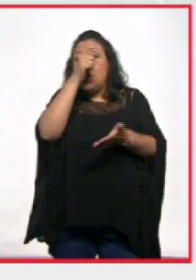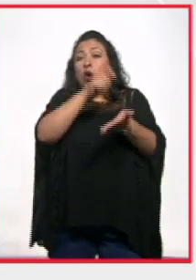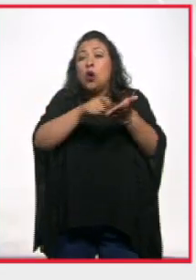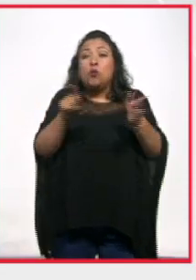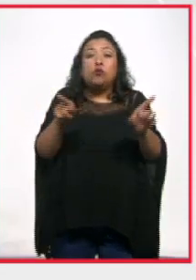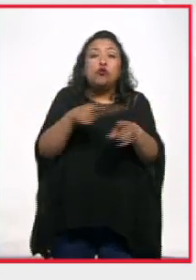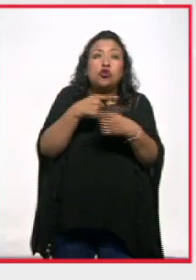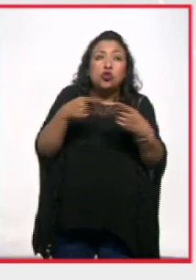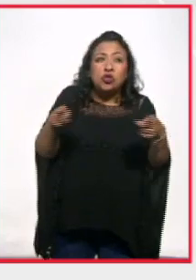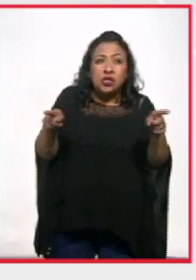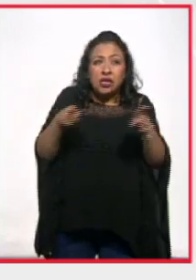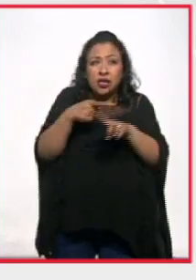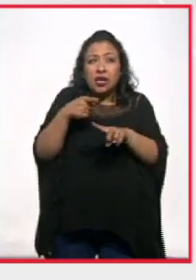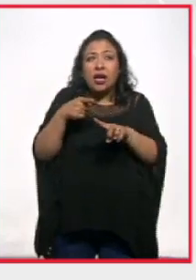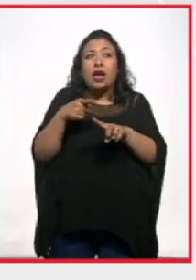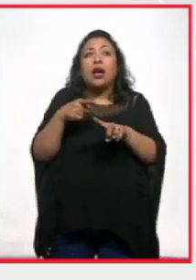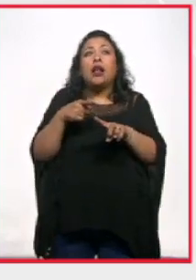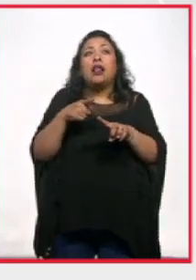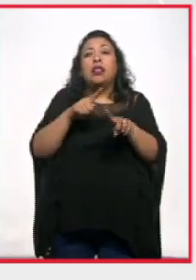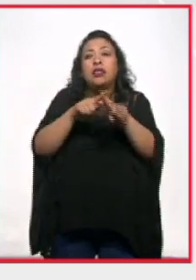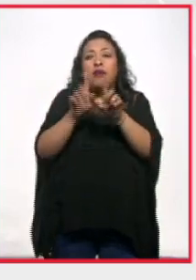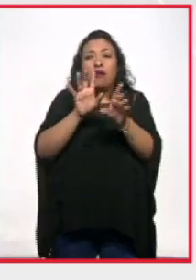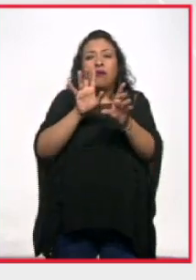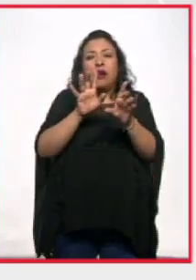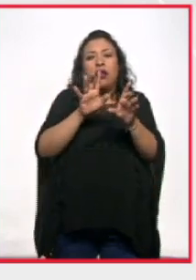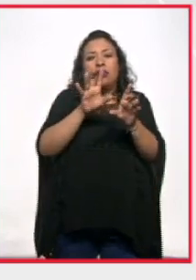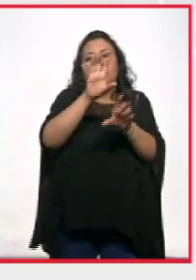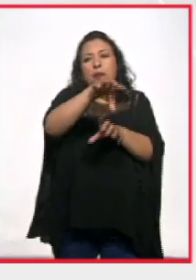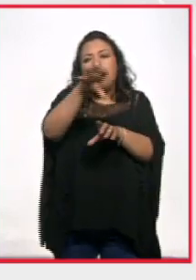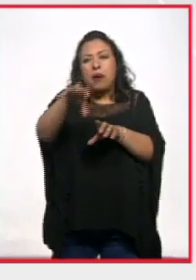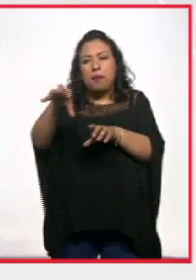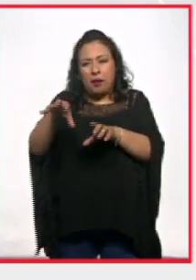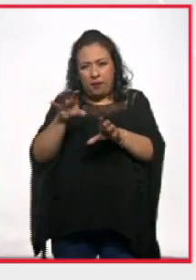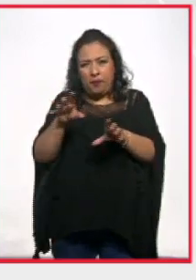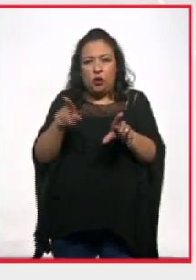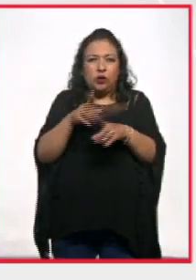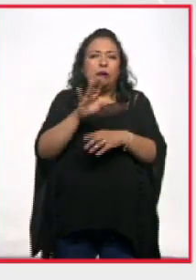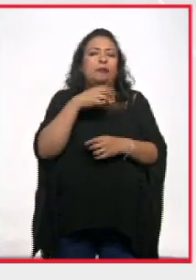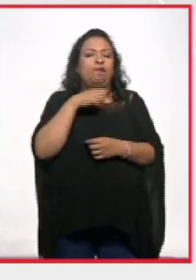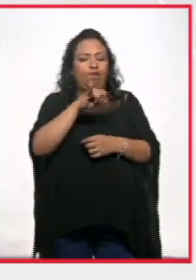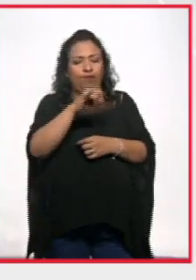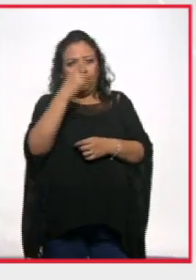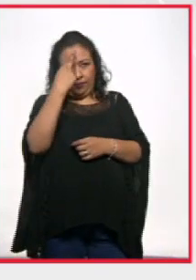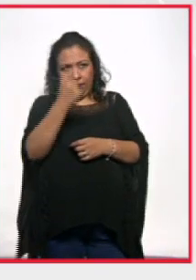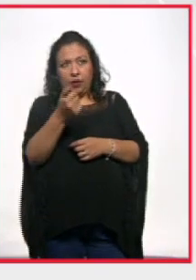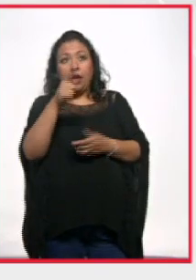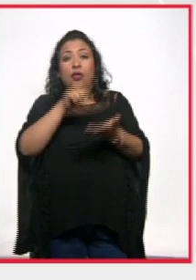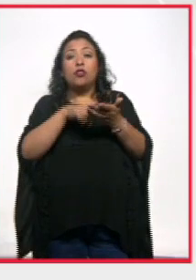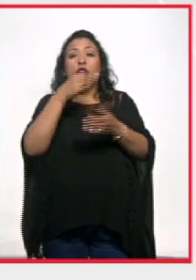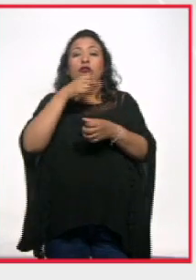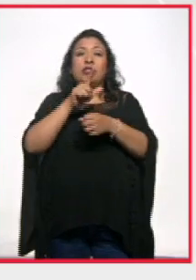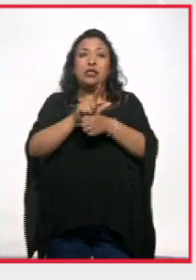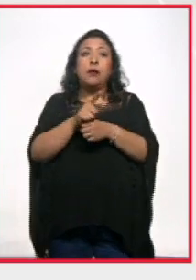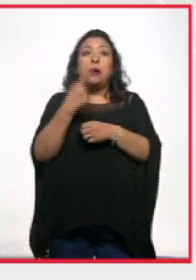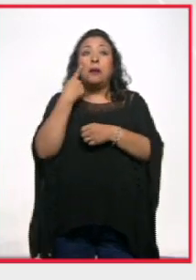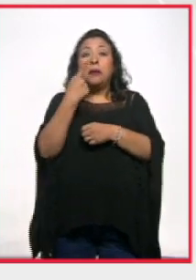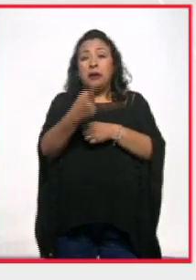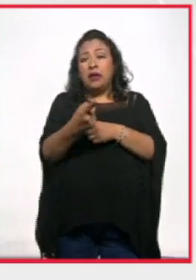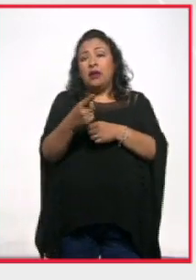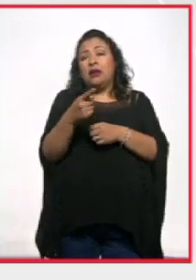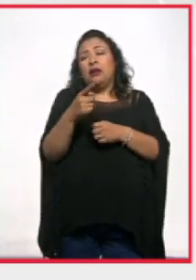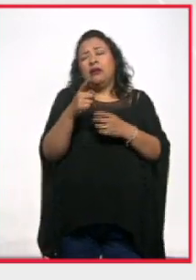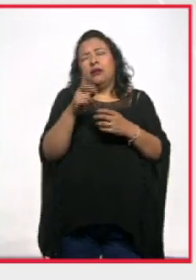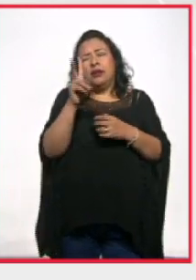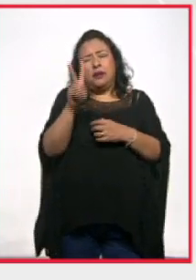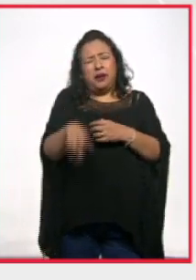composición musical en otras disciplinas distintas a las. Exactamente. A lo que iba yo es que durante ese festival, en efecto, vi cosas, las